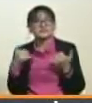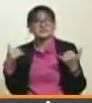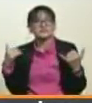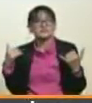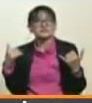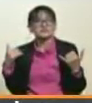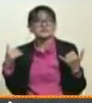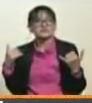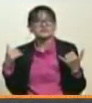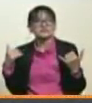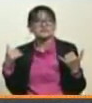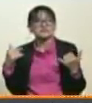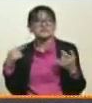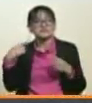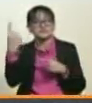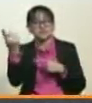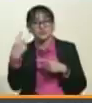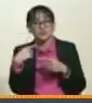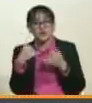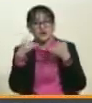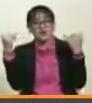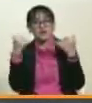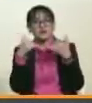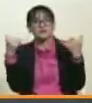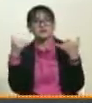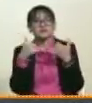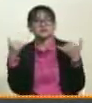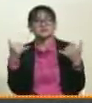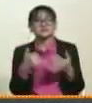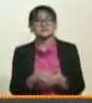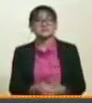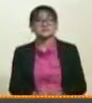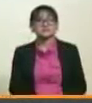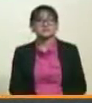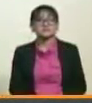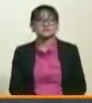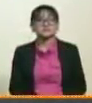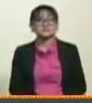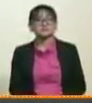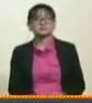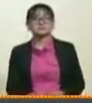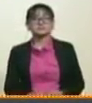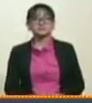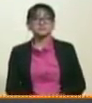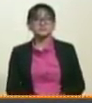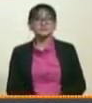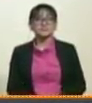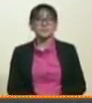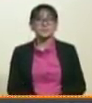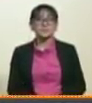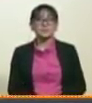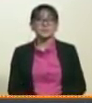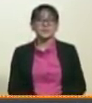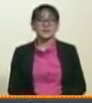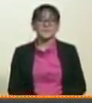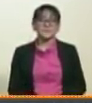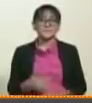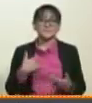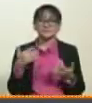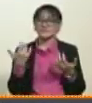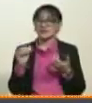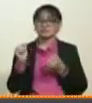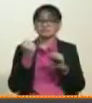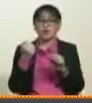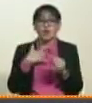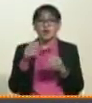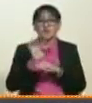energía que viene de planta centro del estado carabobo y falcón entonces ha tratado de hacer un cerco eléctrico para evitar que esto funcione